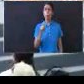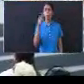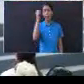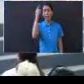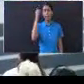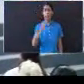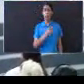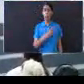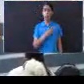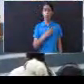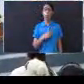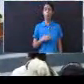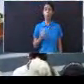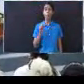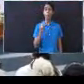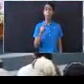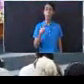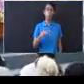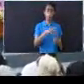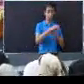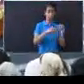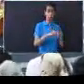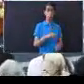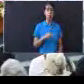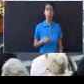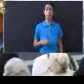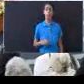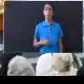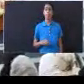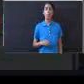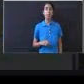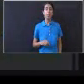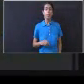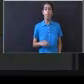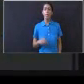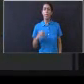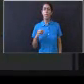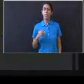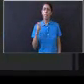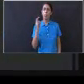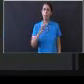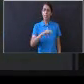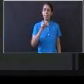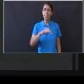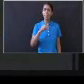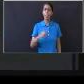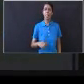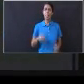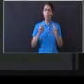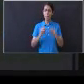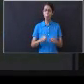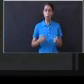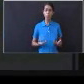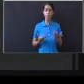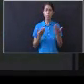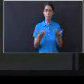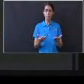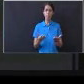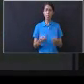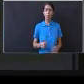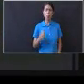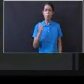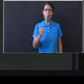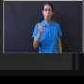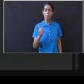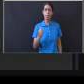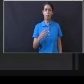de poder dárselo. Es una necesidad de poder satisfacer ese deseo. Entonces, hay órdenes del Rey. Hay deseos